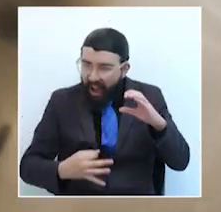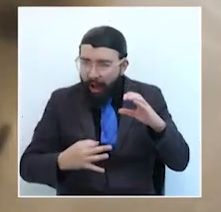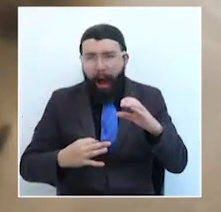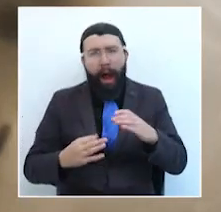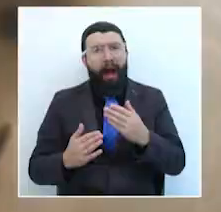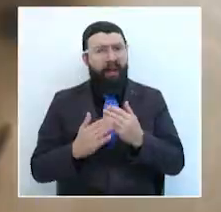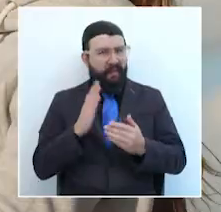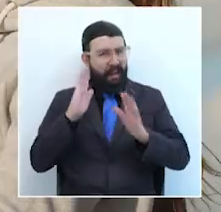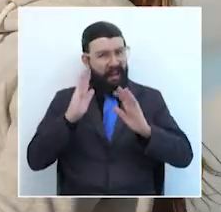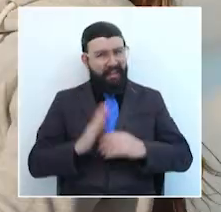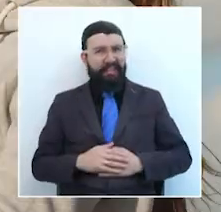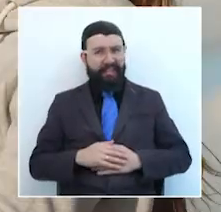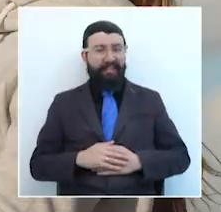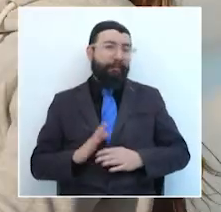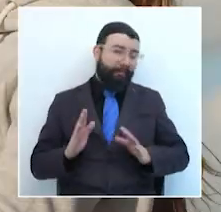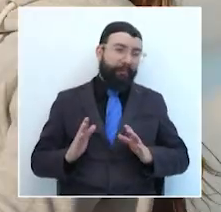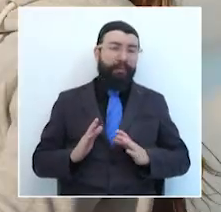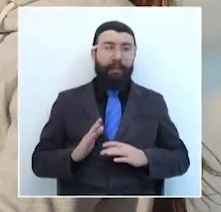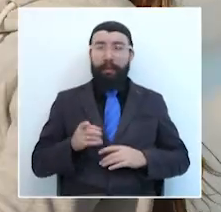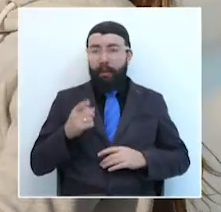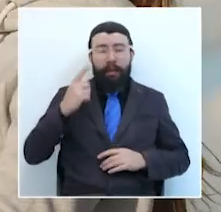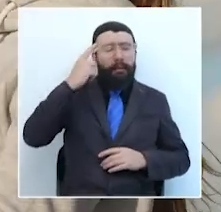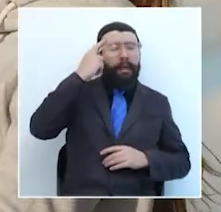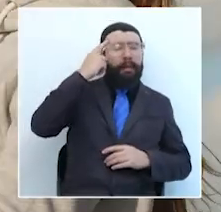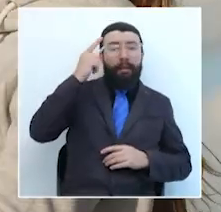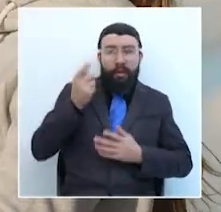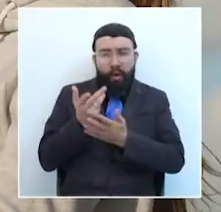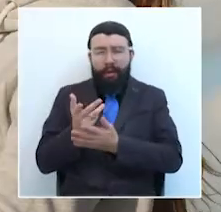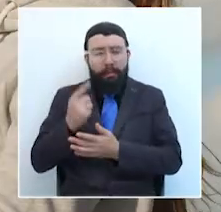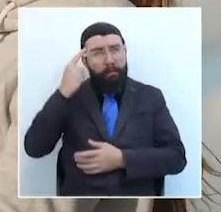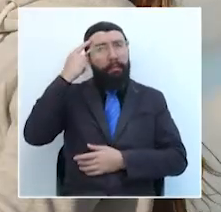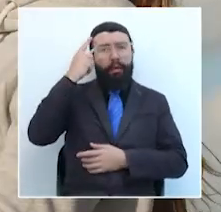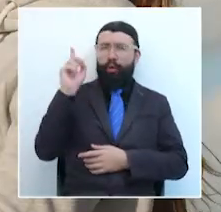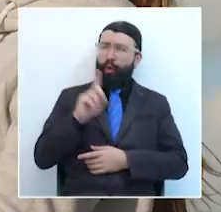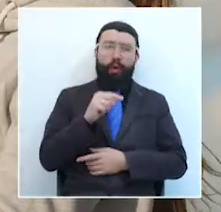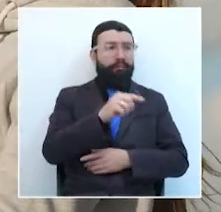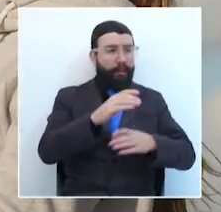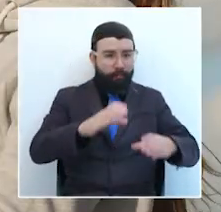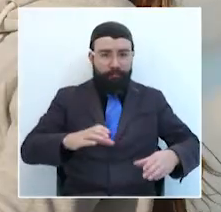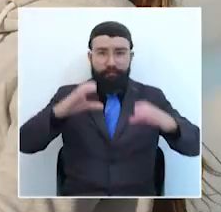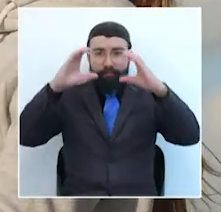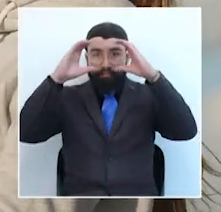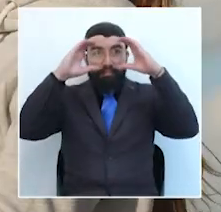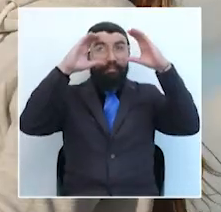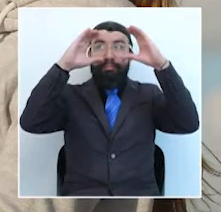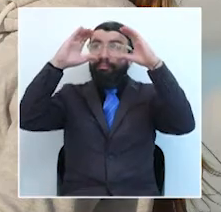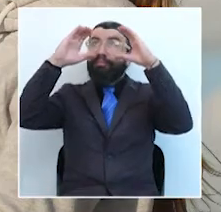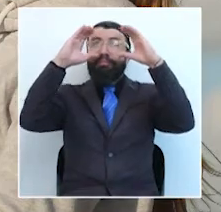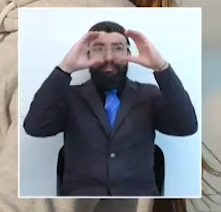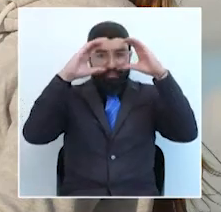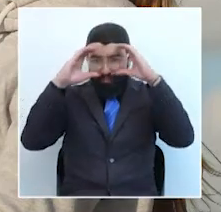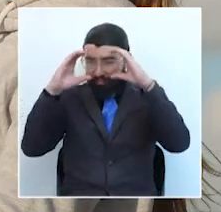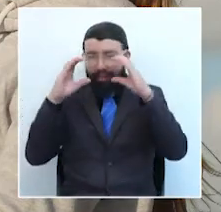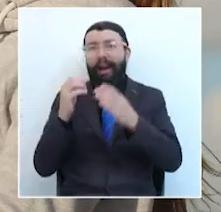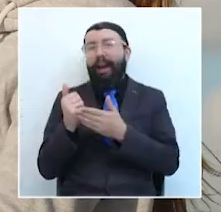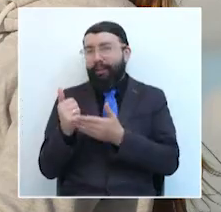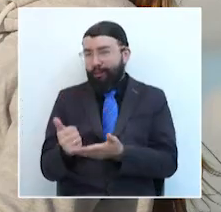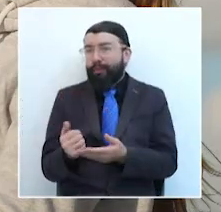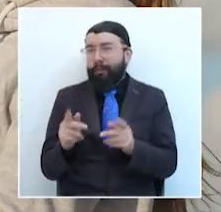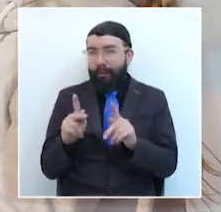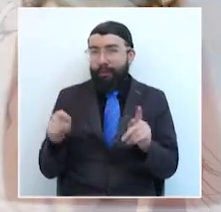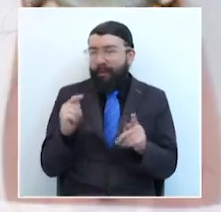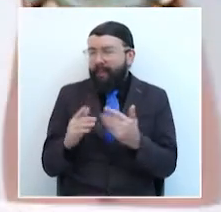como decir visualice imagines no ya con medio con esta tecnología nos ha ayudado a que las personas más